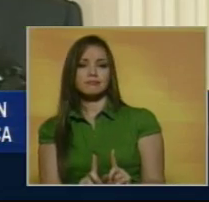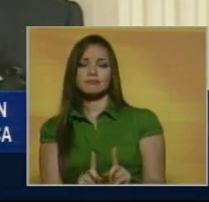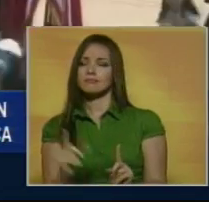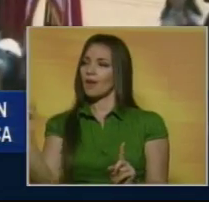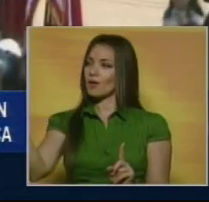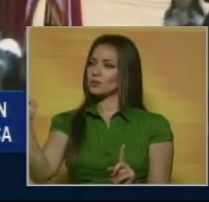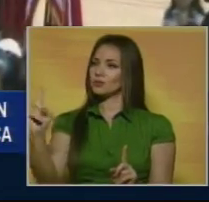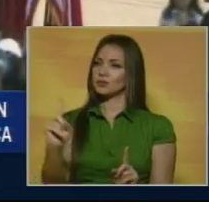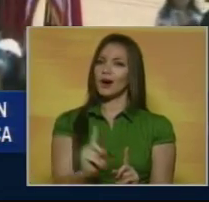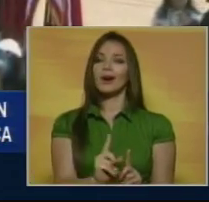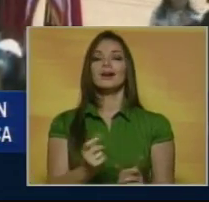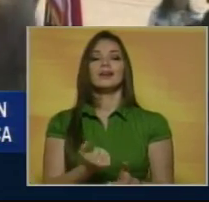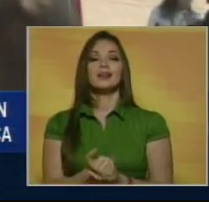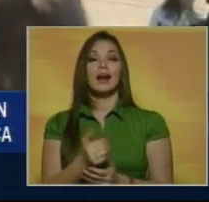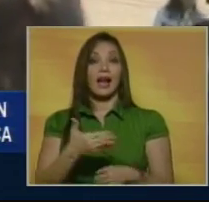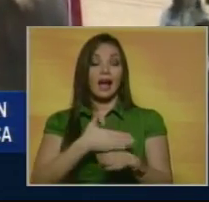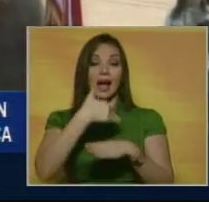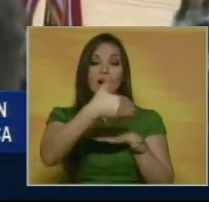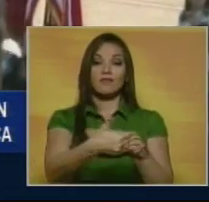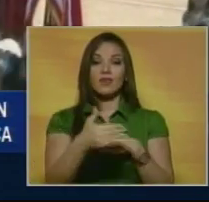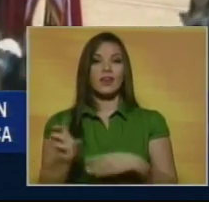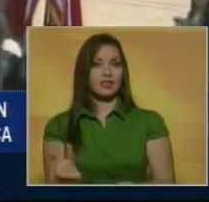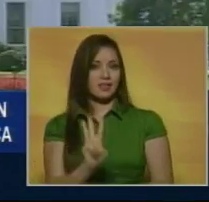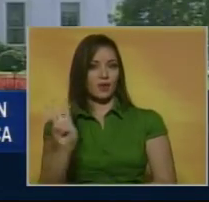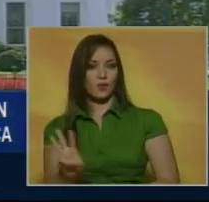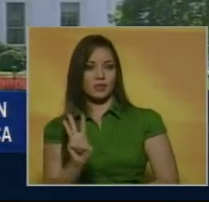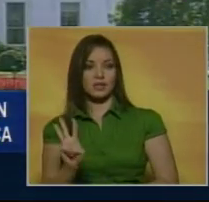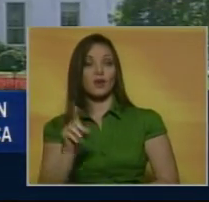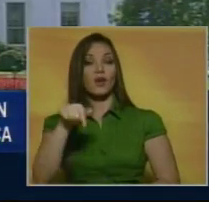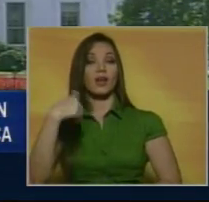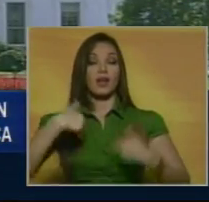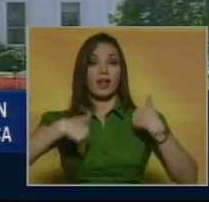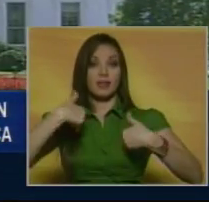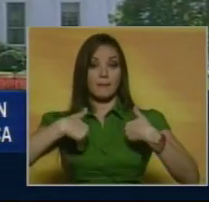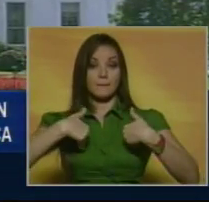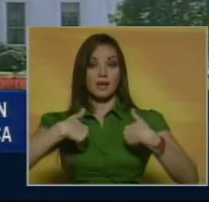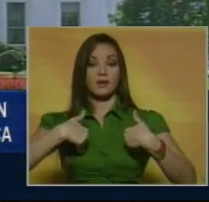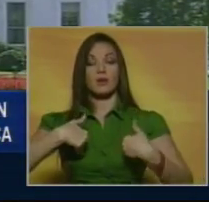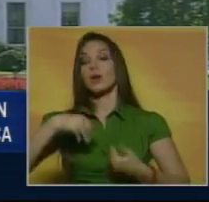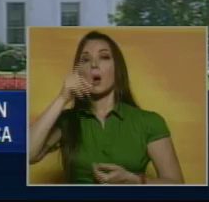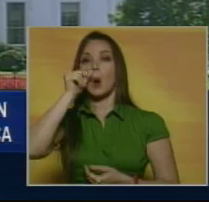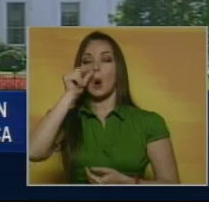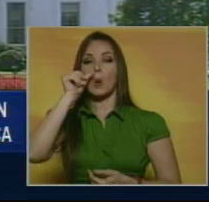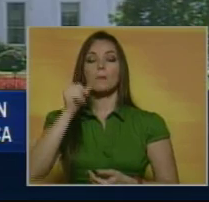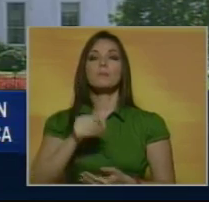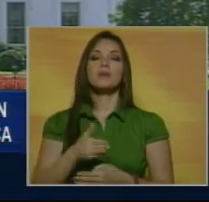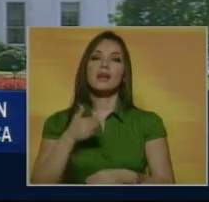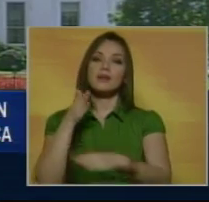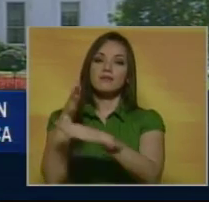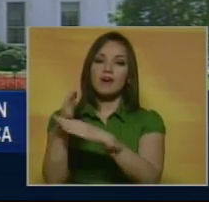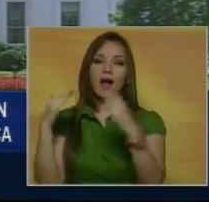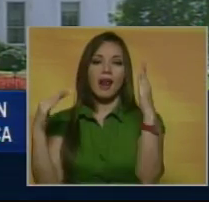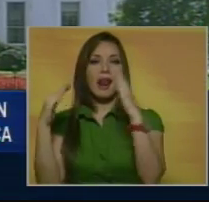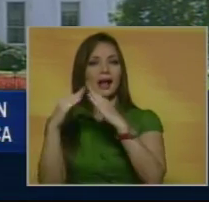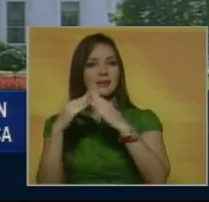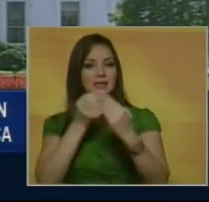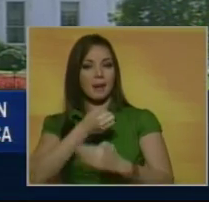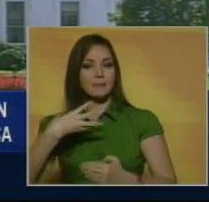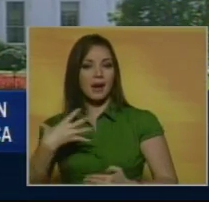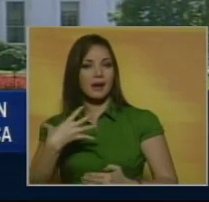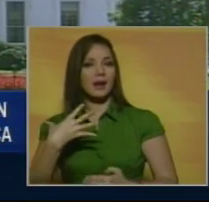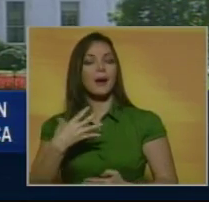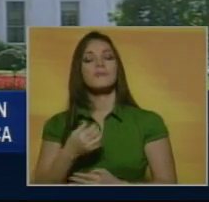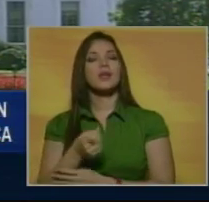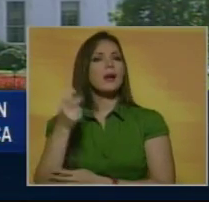militar Andrews, ubicada en las afueras de Washington. Este miércoles, Francisco asistirá a la Casa Blanca para presenciar la ceremonia de